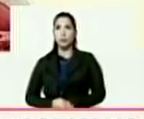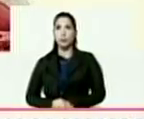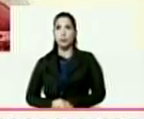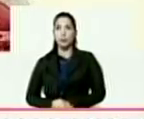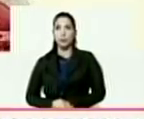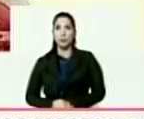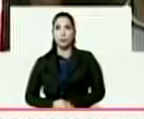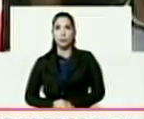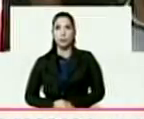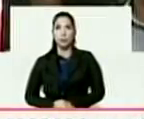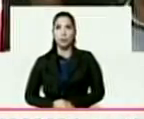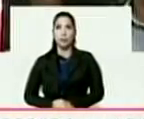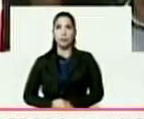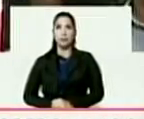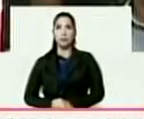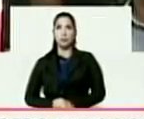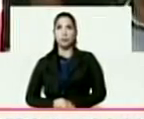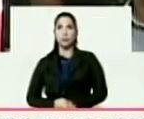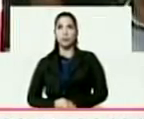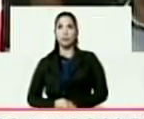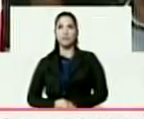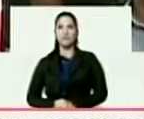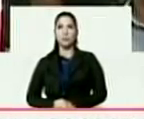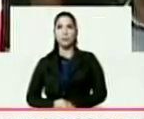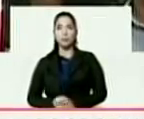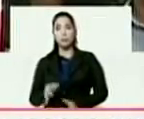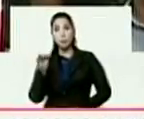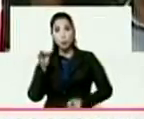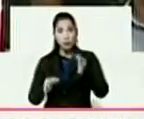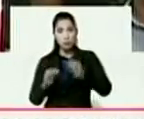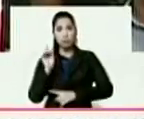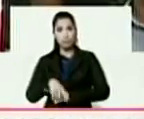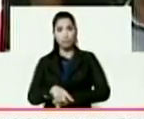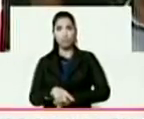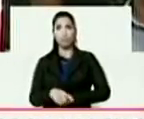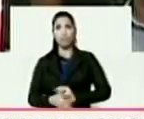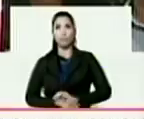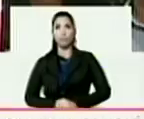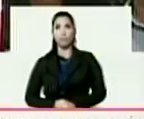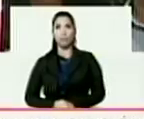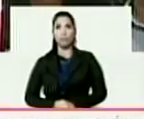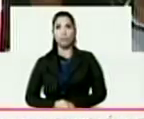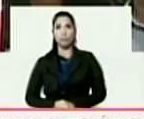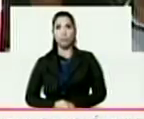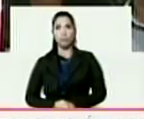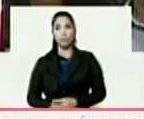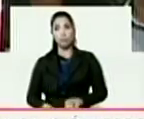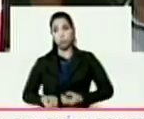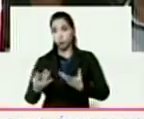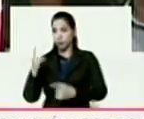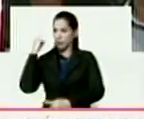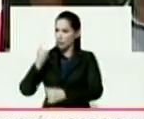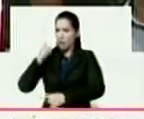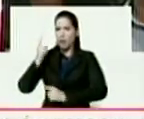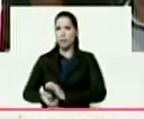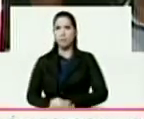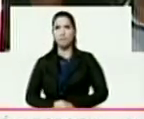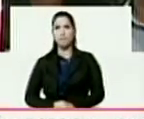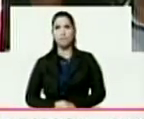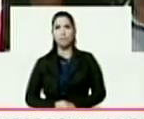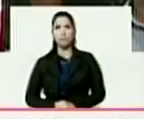por una justicia que llegue a quien tenga que llegar